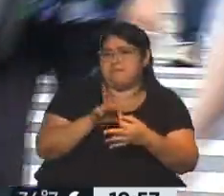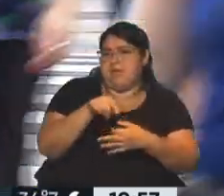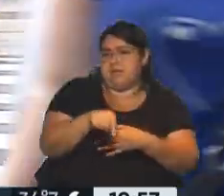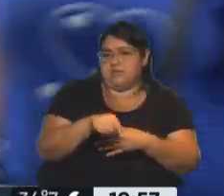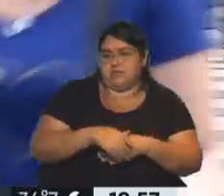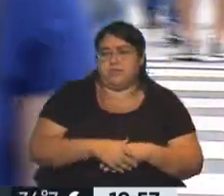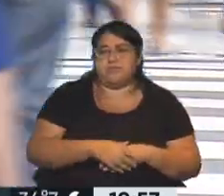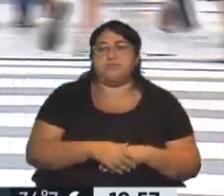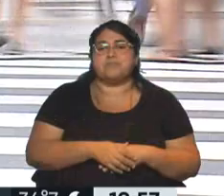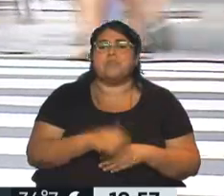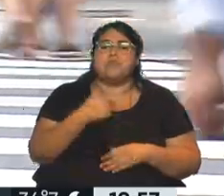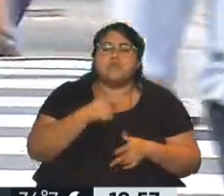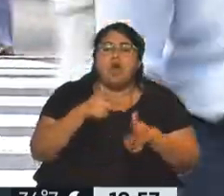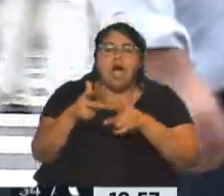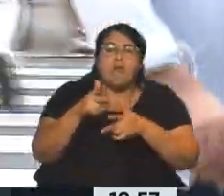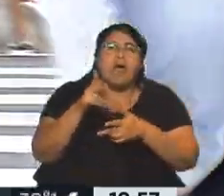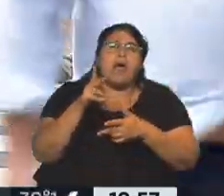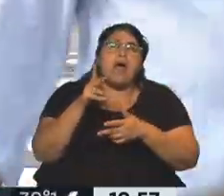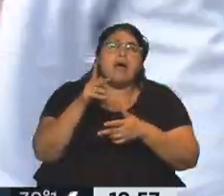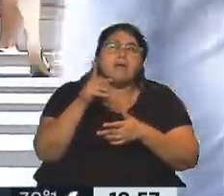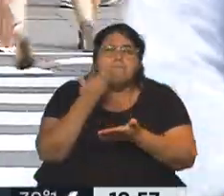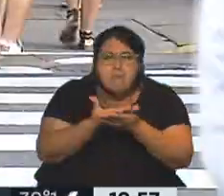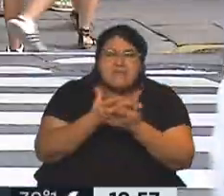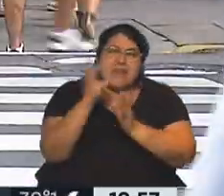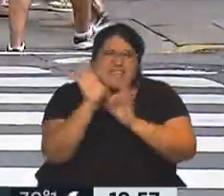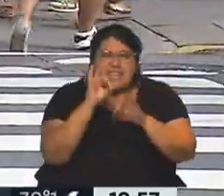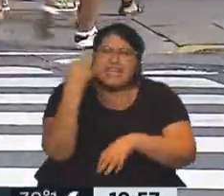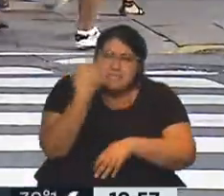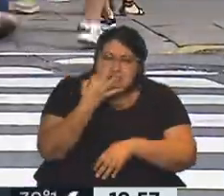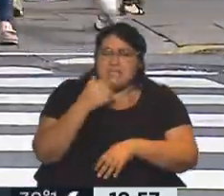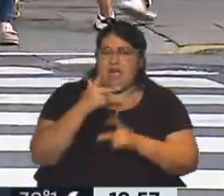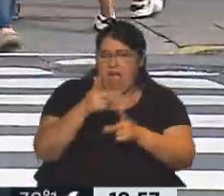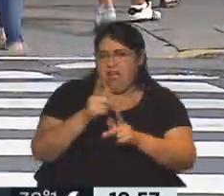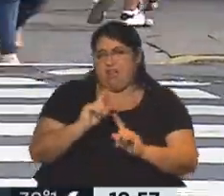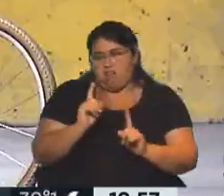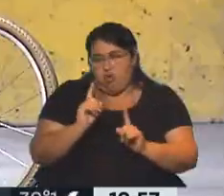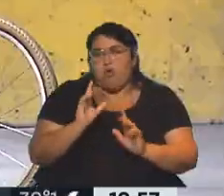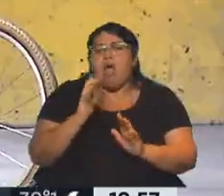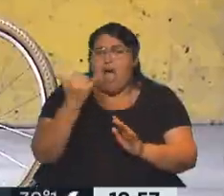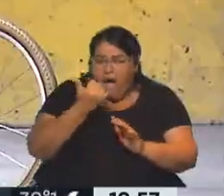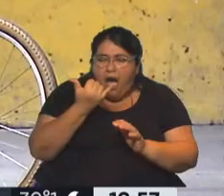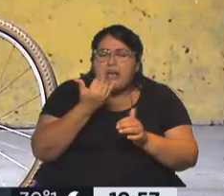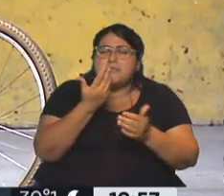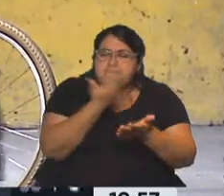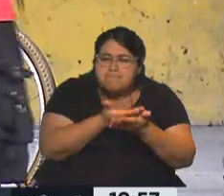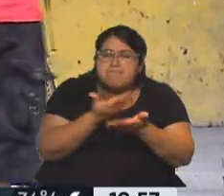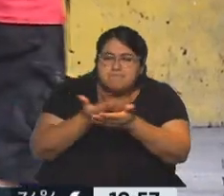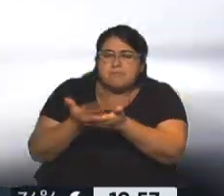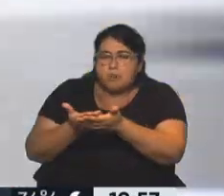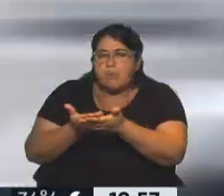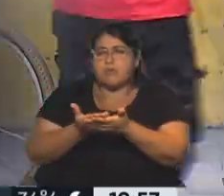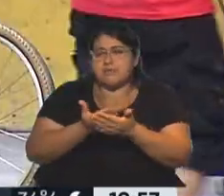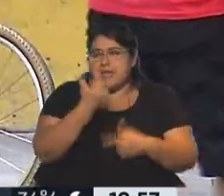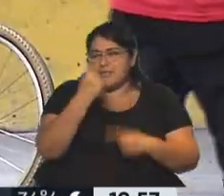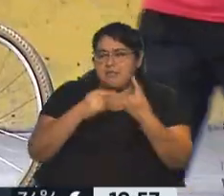no no voy a hablar de alguna política puntual pero creo que aquellas políticas que permiten una visibilización de estos